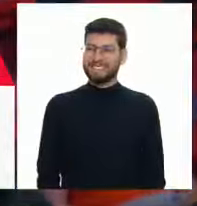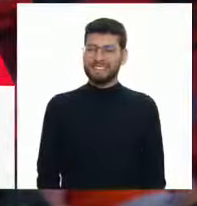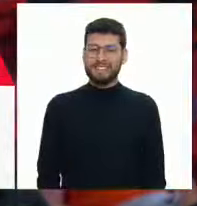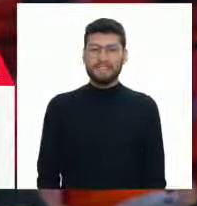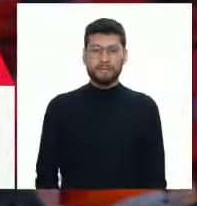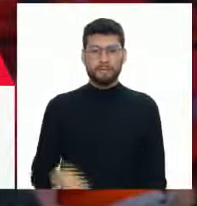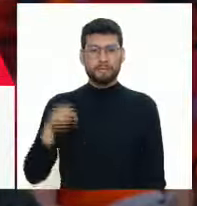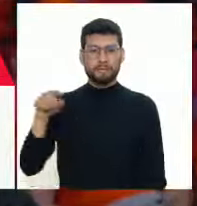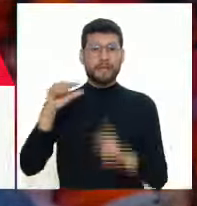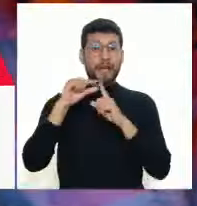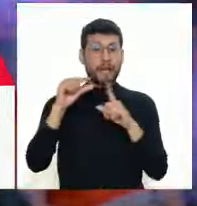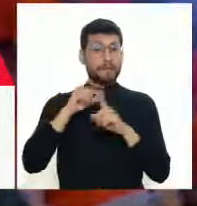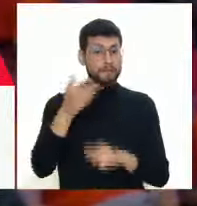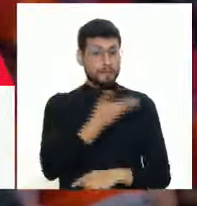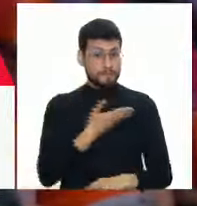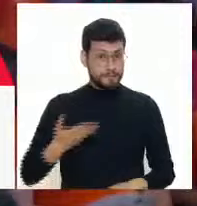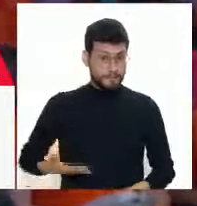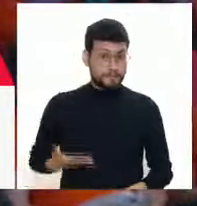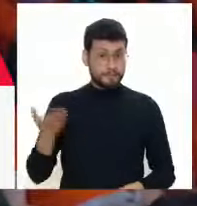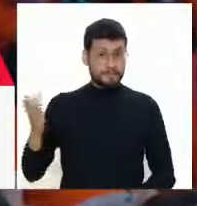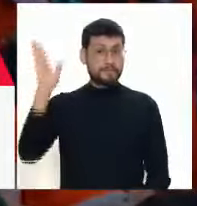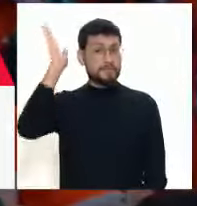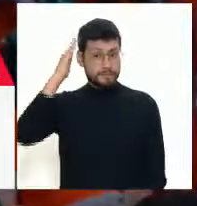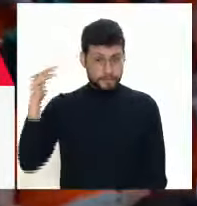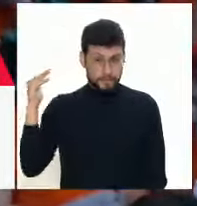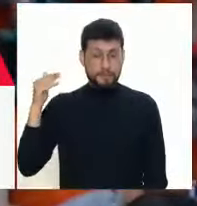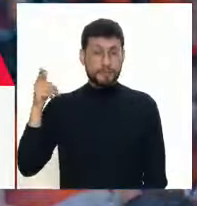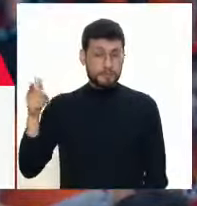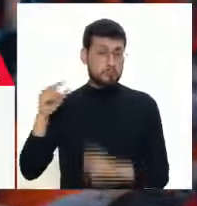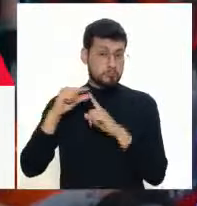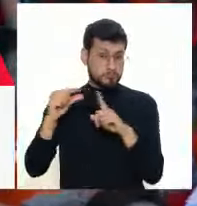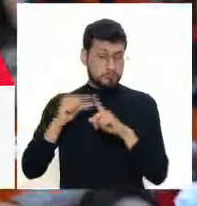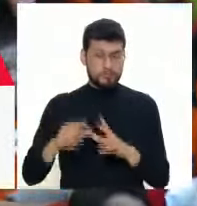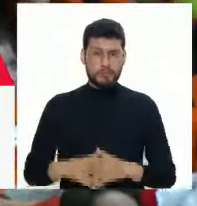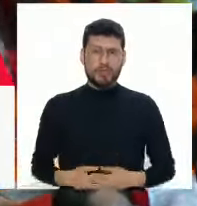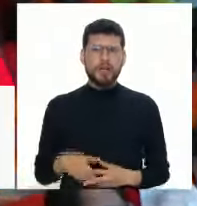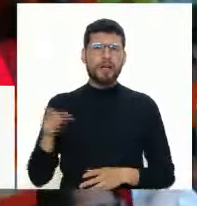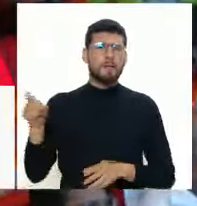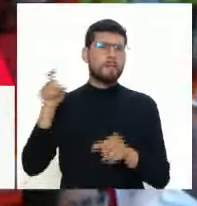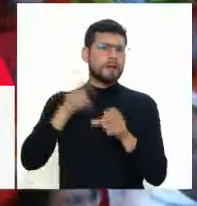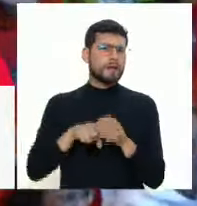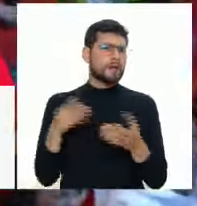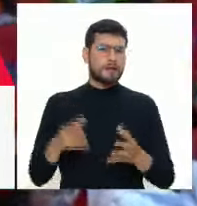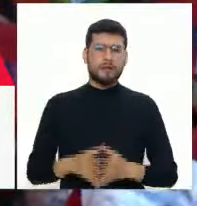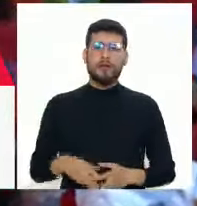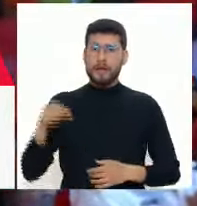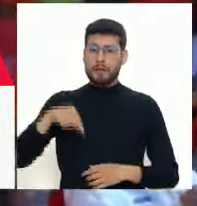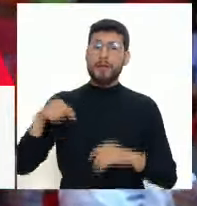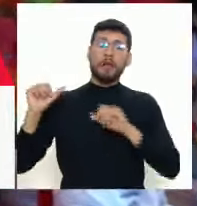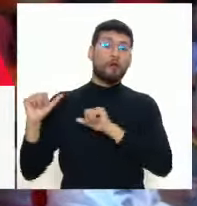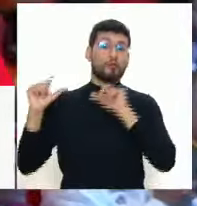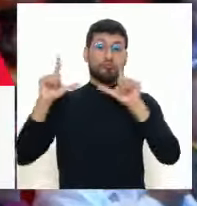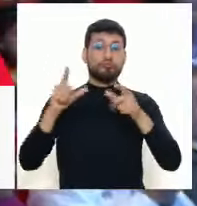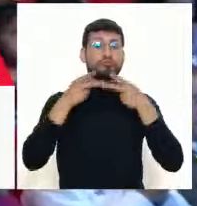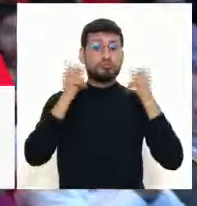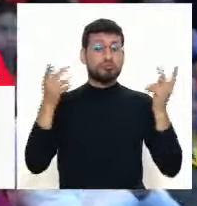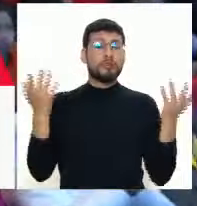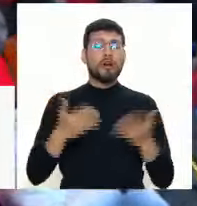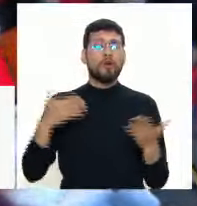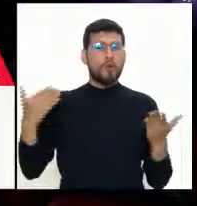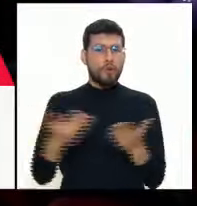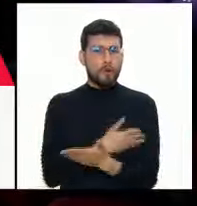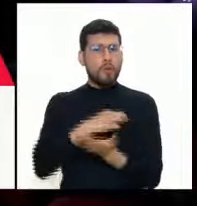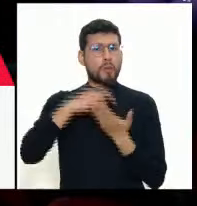Escuchábamos las palabras de la Presidenta de la República, Dina Ercilia Boluarte Segarra, quien participa de este lanzamiento de la